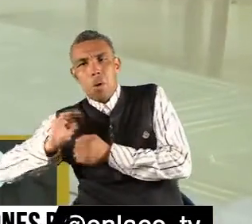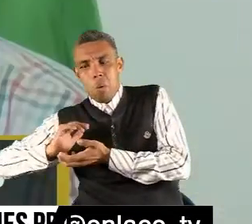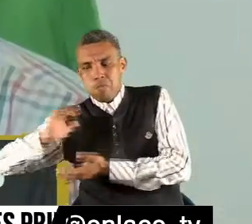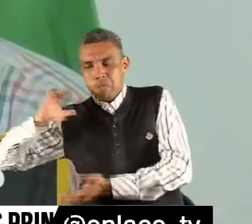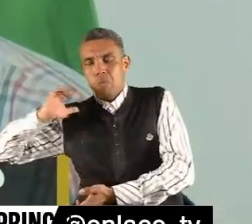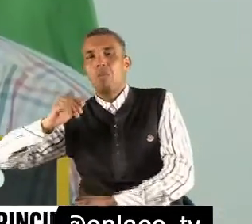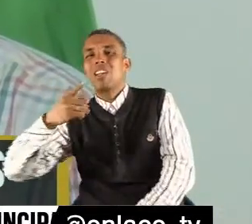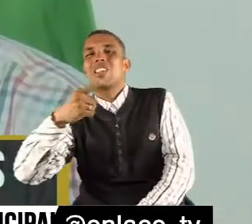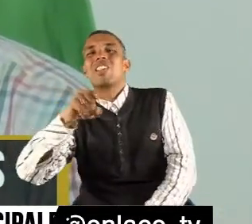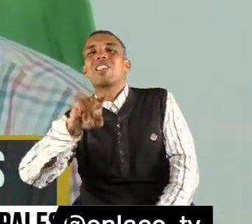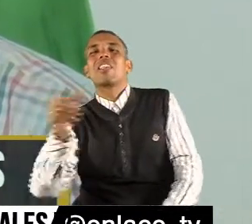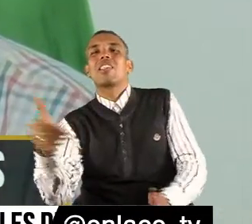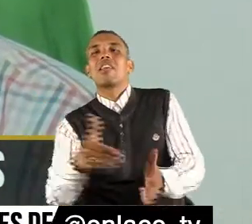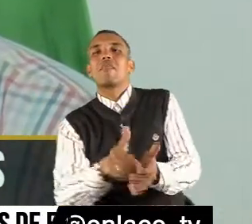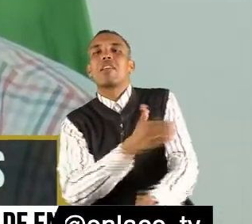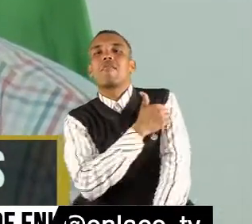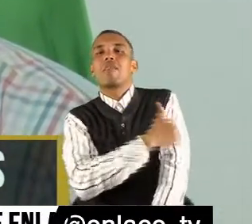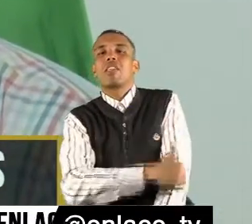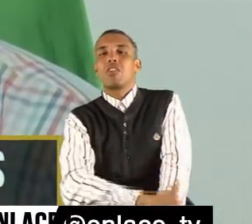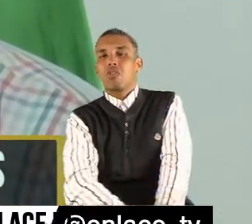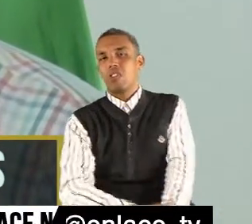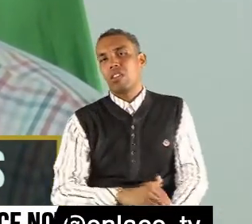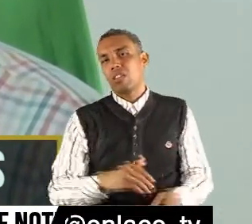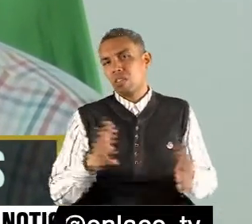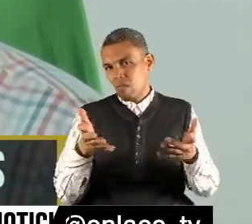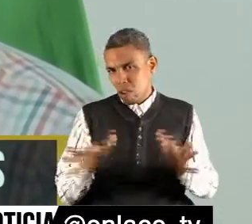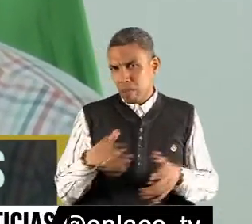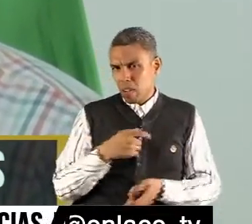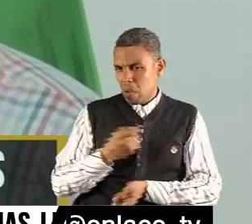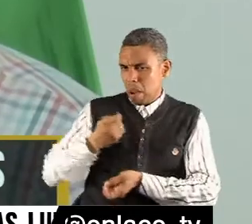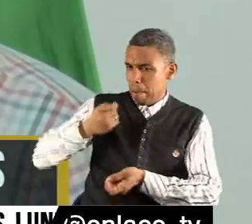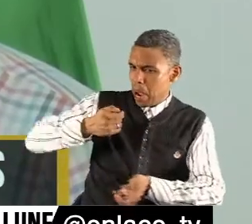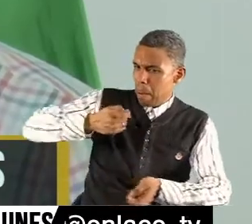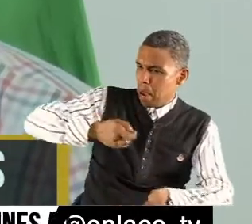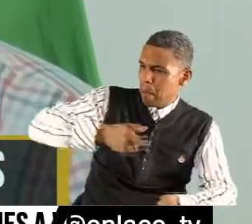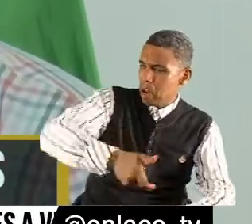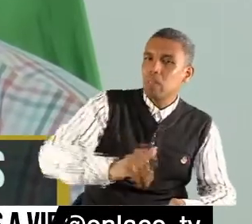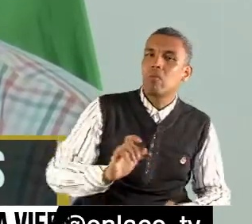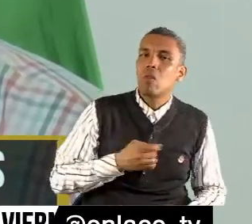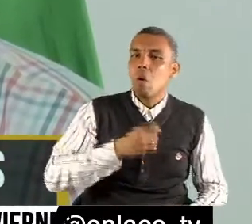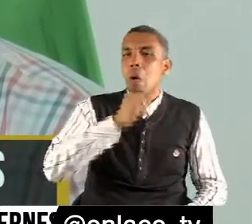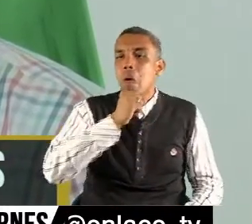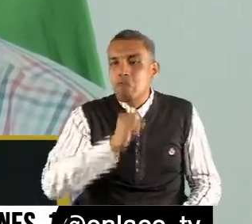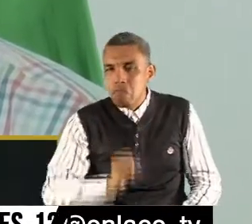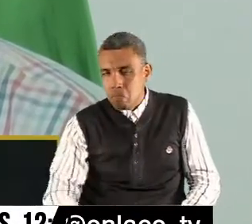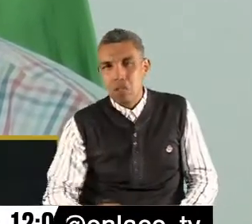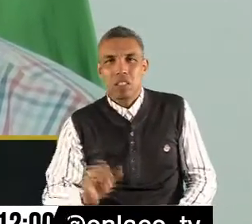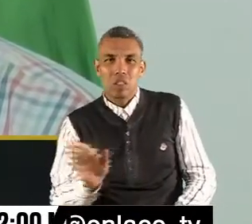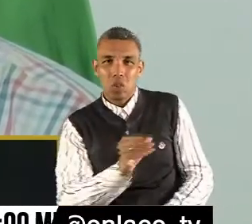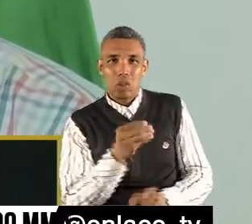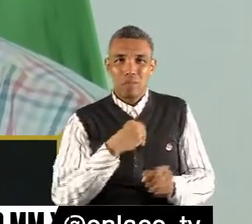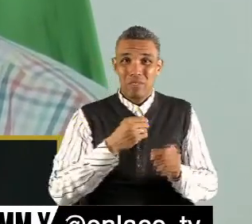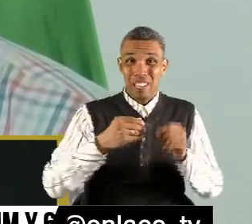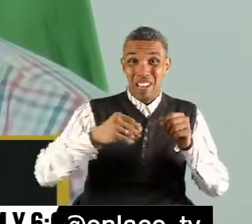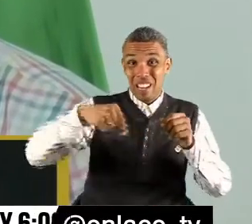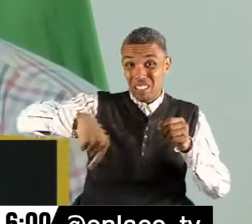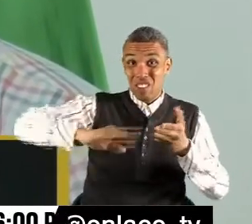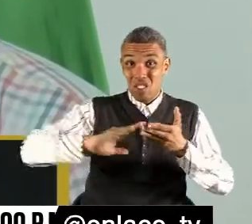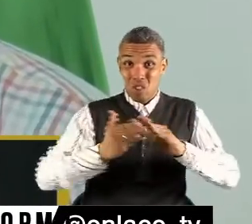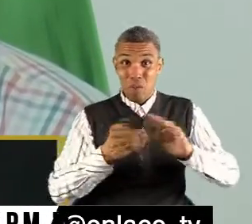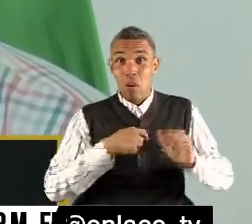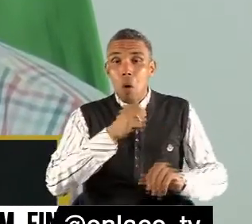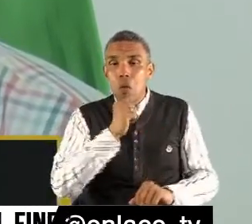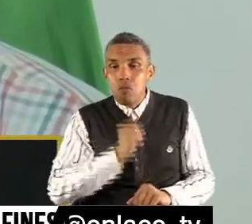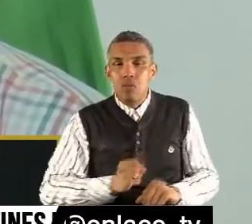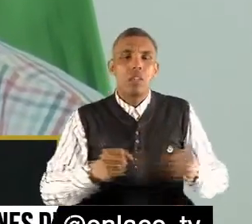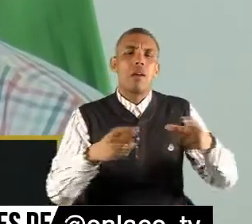poder mantener, poder darle el sostenimiento a esos 5.512 adultos mayores